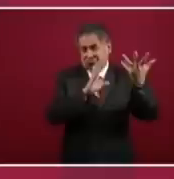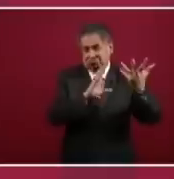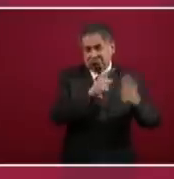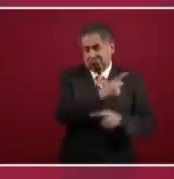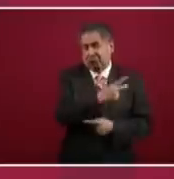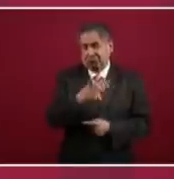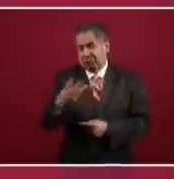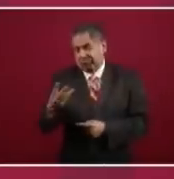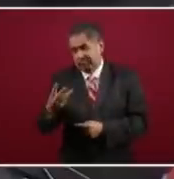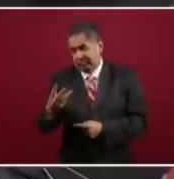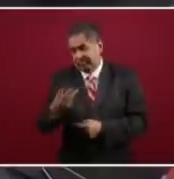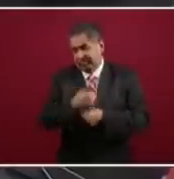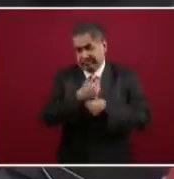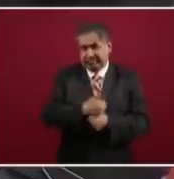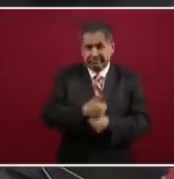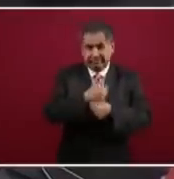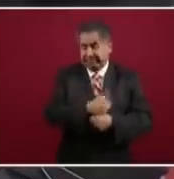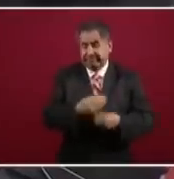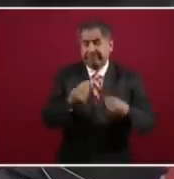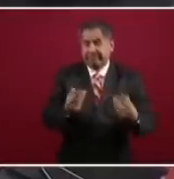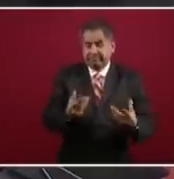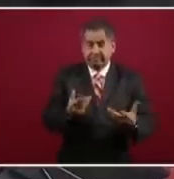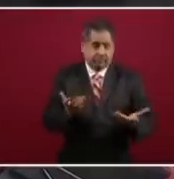tengo mucho sufrimiento